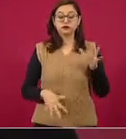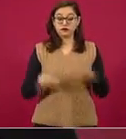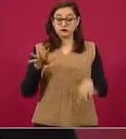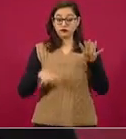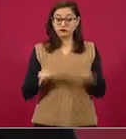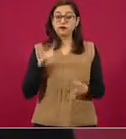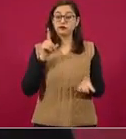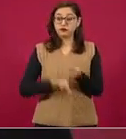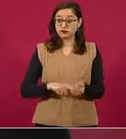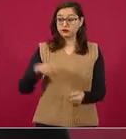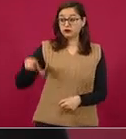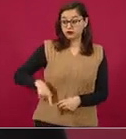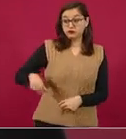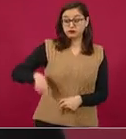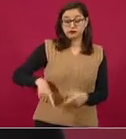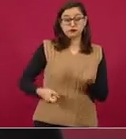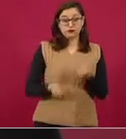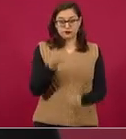resistencias,